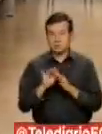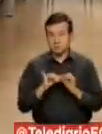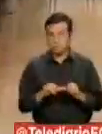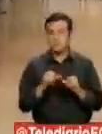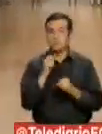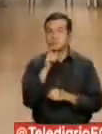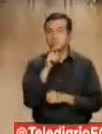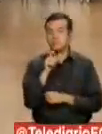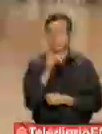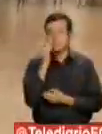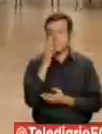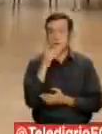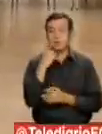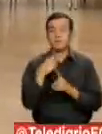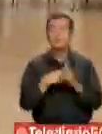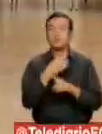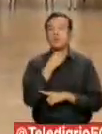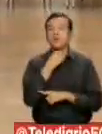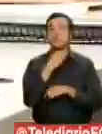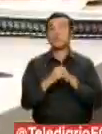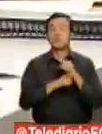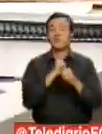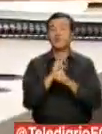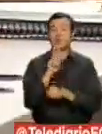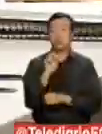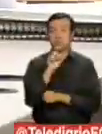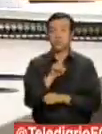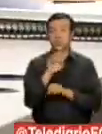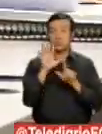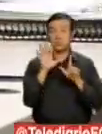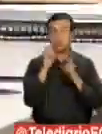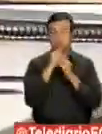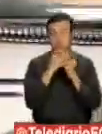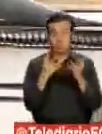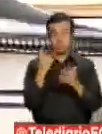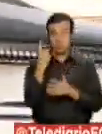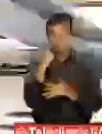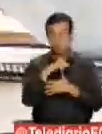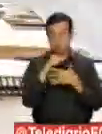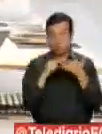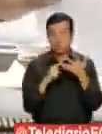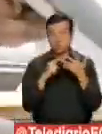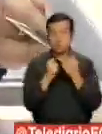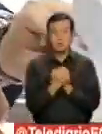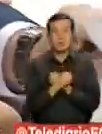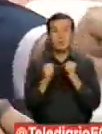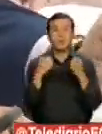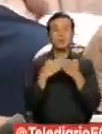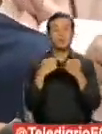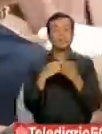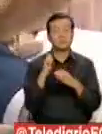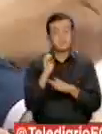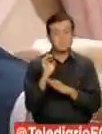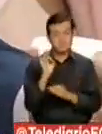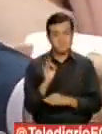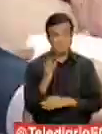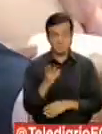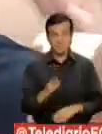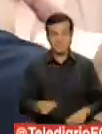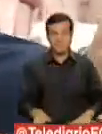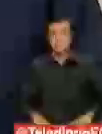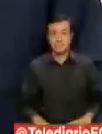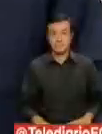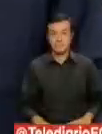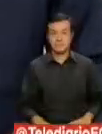anunciado por el jefe de Estado en agosto de 2018, en el que se estableció 11 medidas para salvar la economía ecuatoriana. Valeria Villarroel,